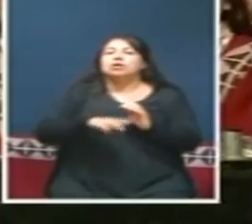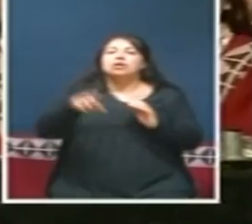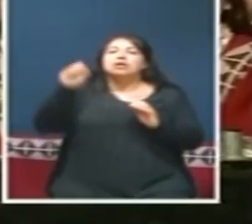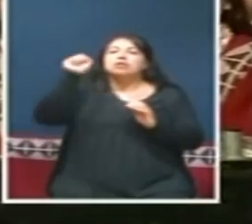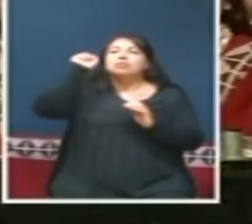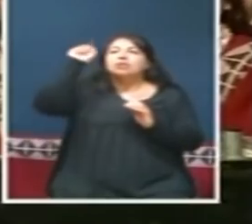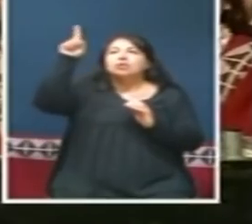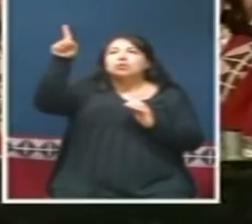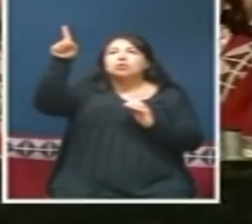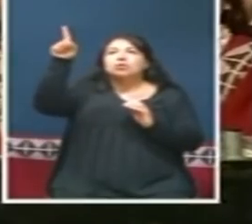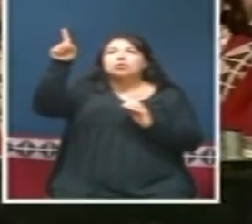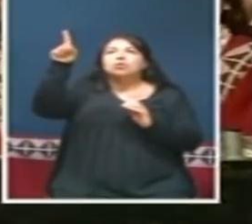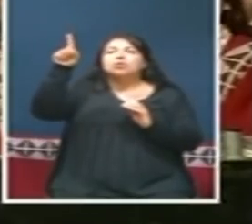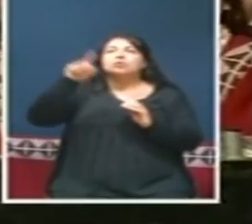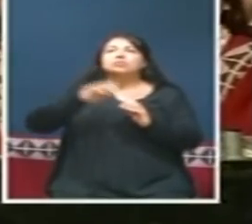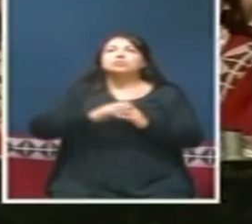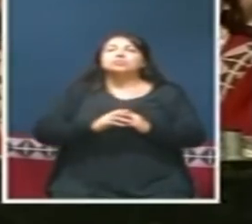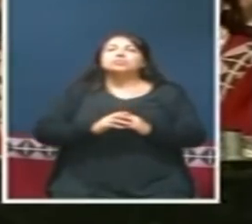pueblo.